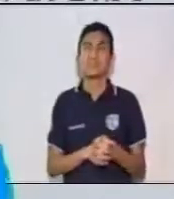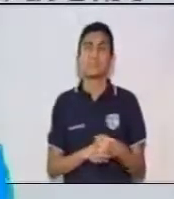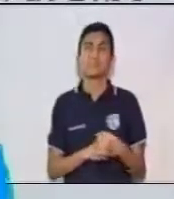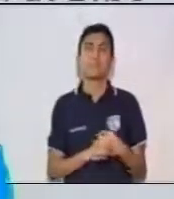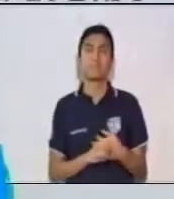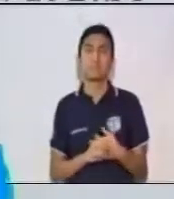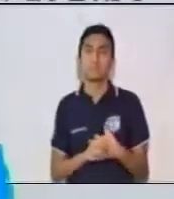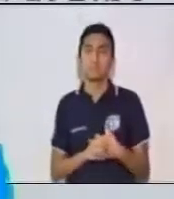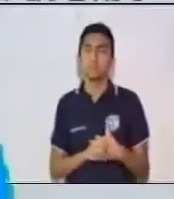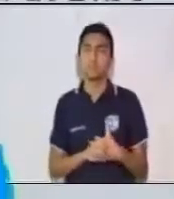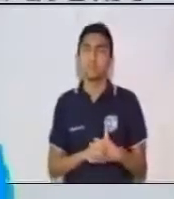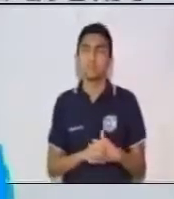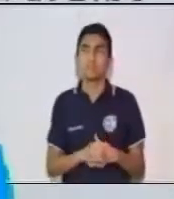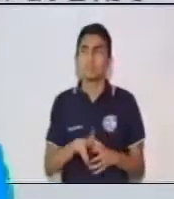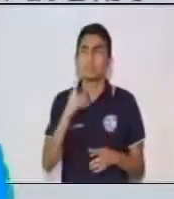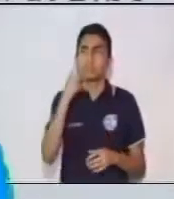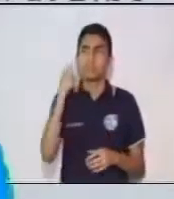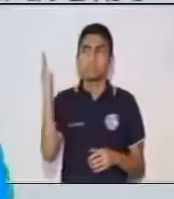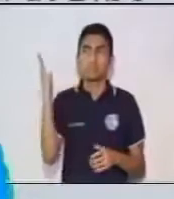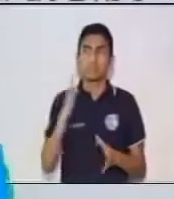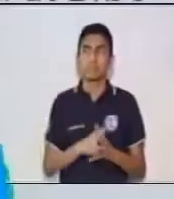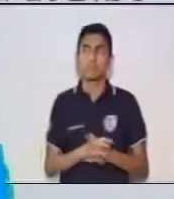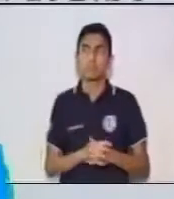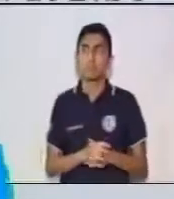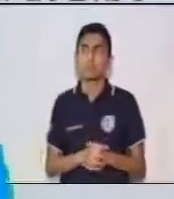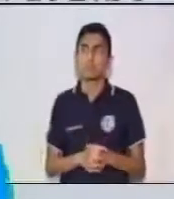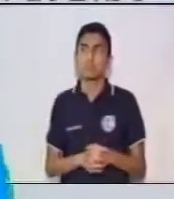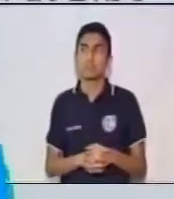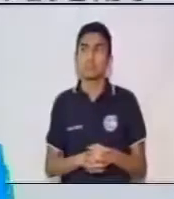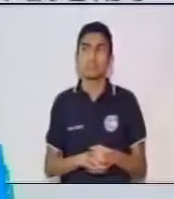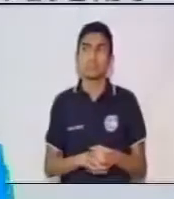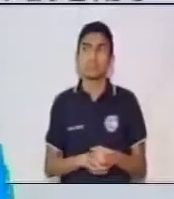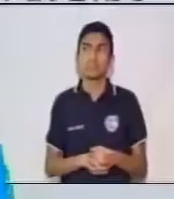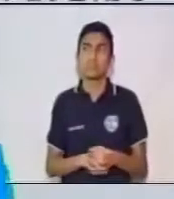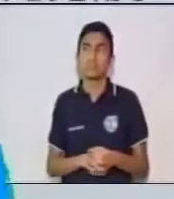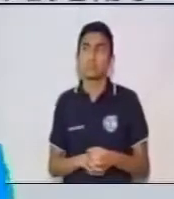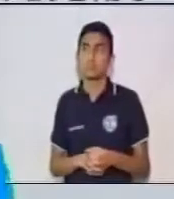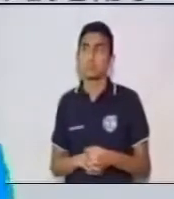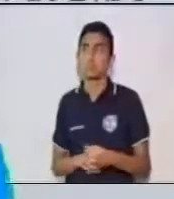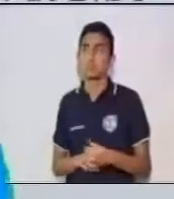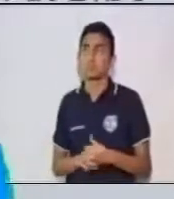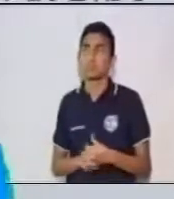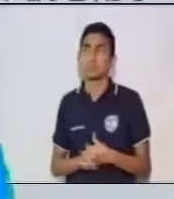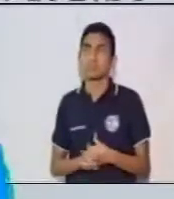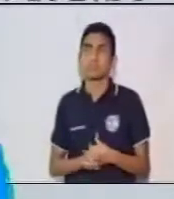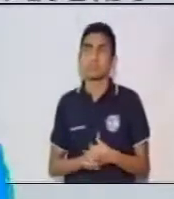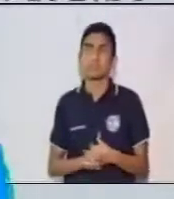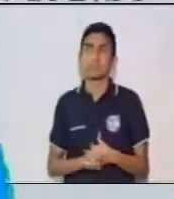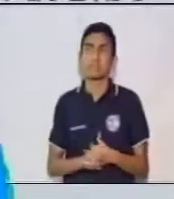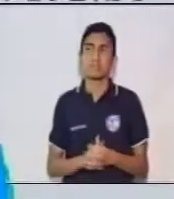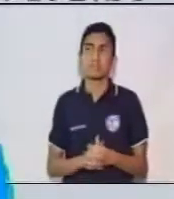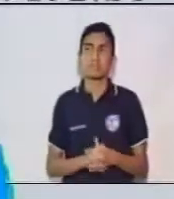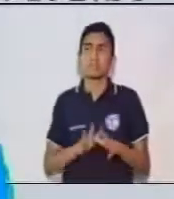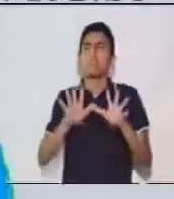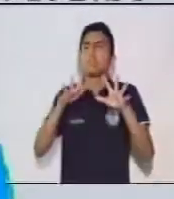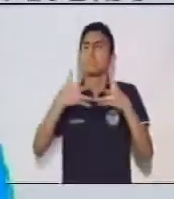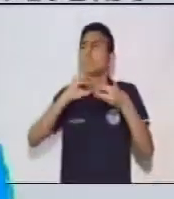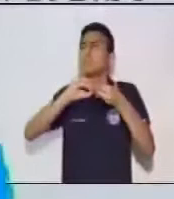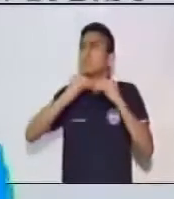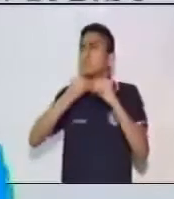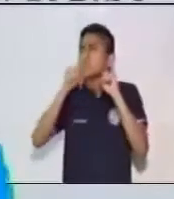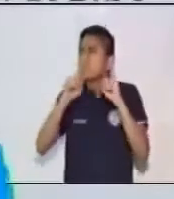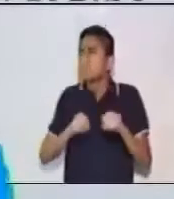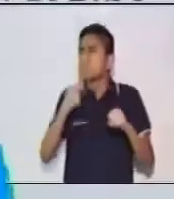3. Veamos entonces. Dos números que sumados nos den 4, ¿qué números podrían